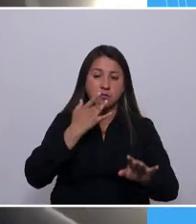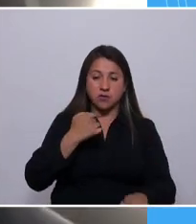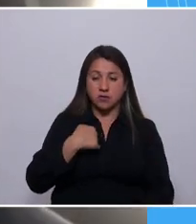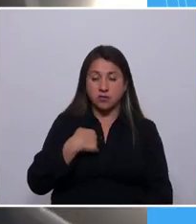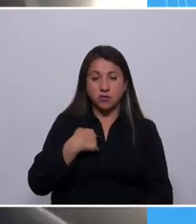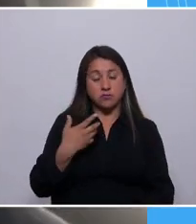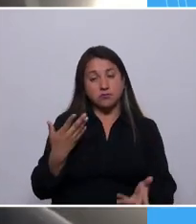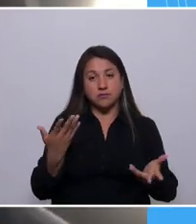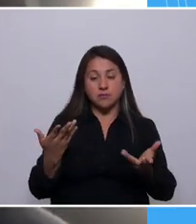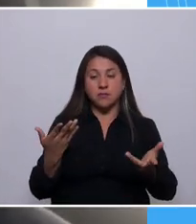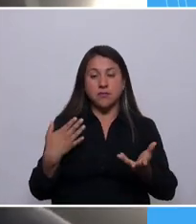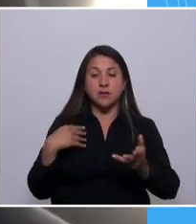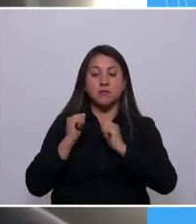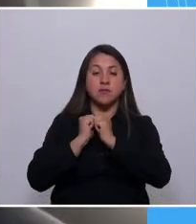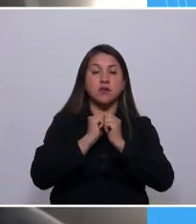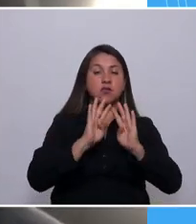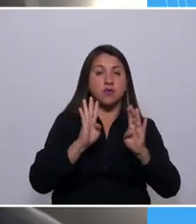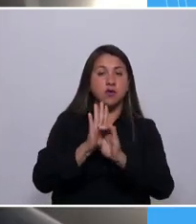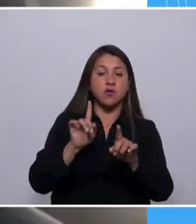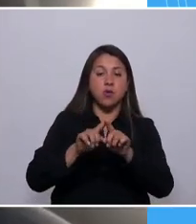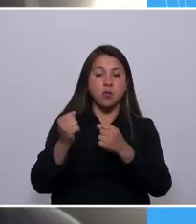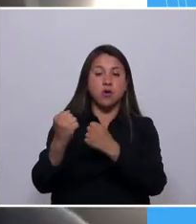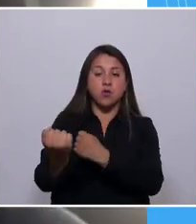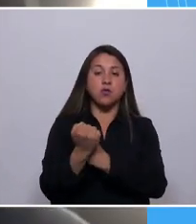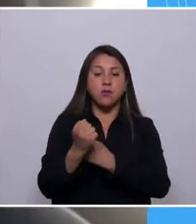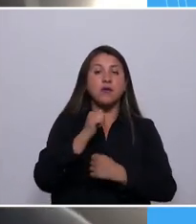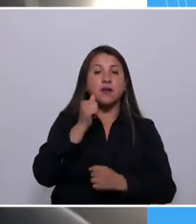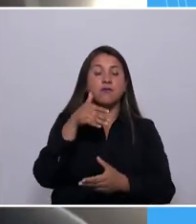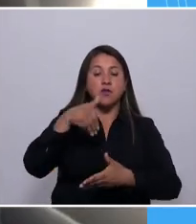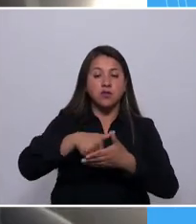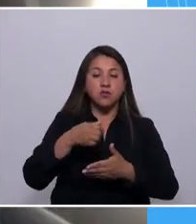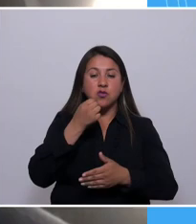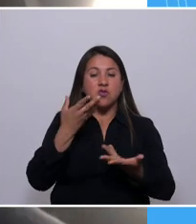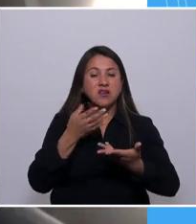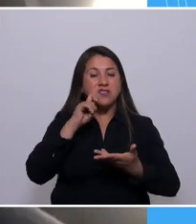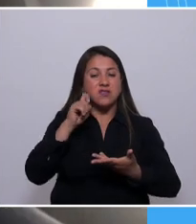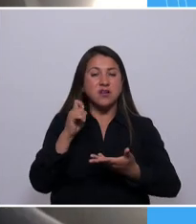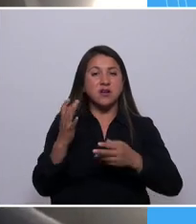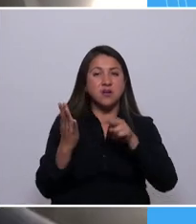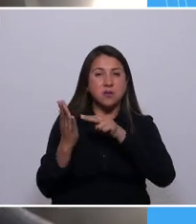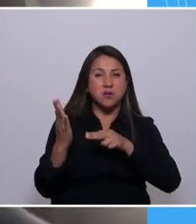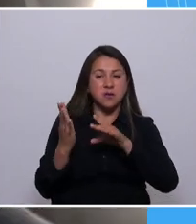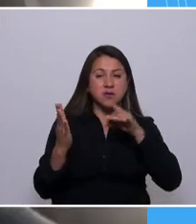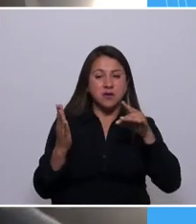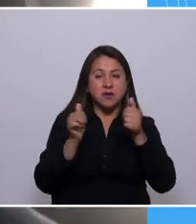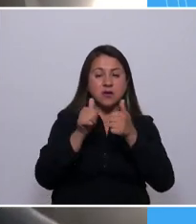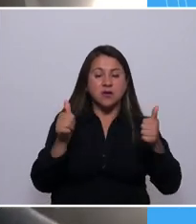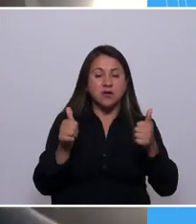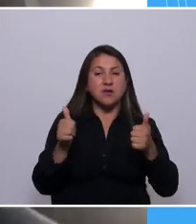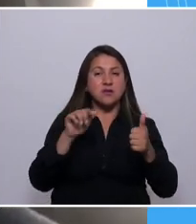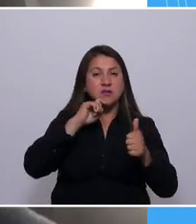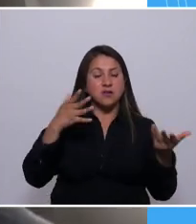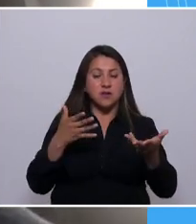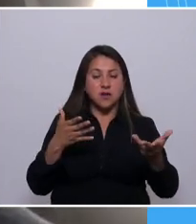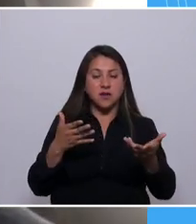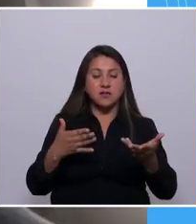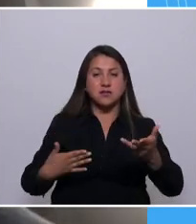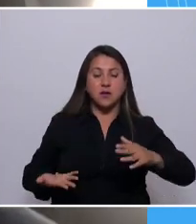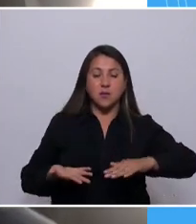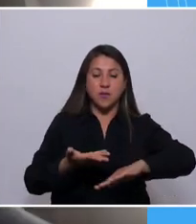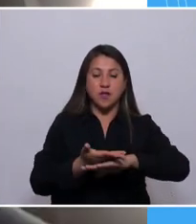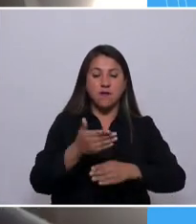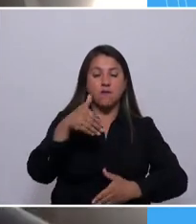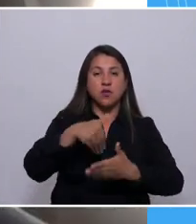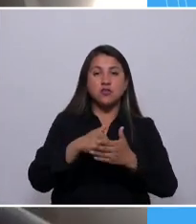varios de mis colegas, porque nos puede servir para la votación de mañana, ¿cuál es la interpretación que le da a la mesa al efecto práctico de que se haya solicitado una